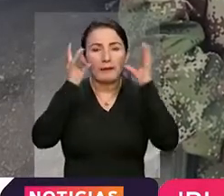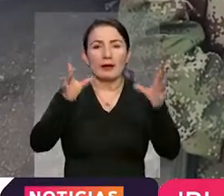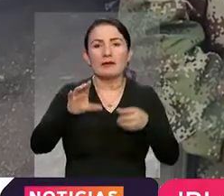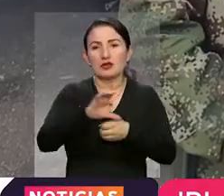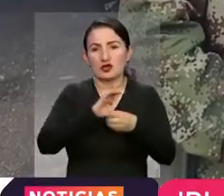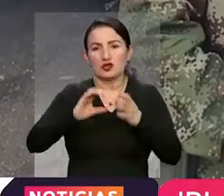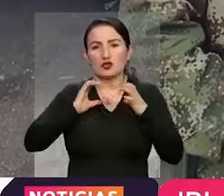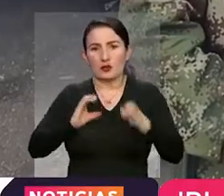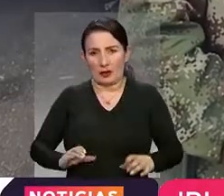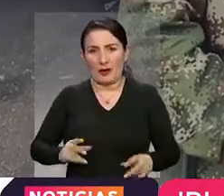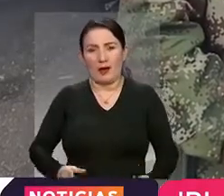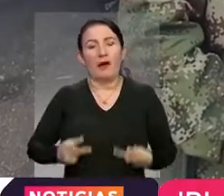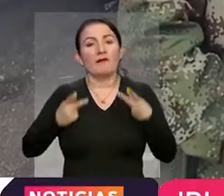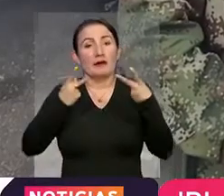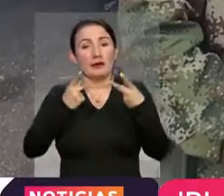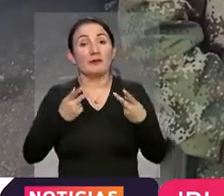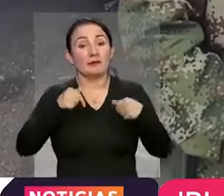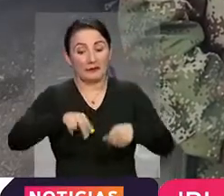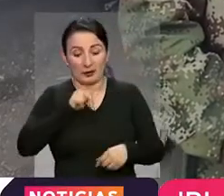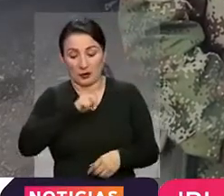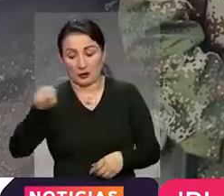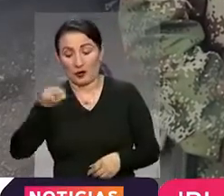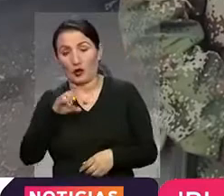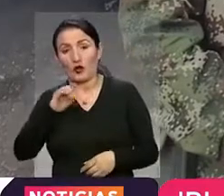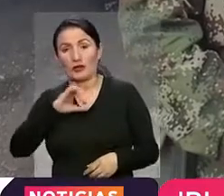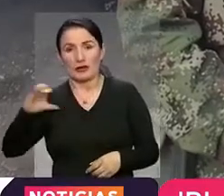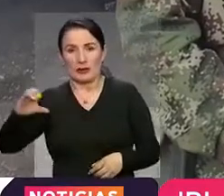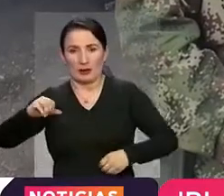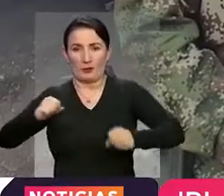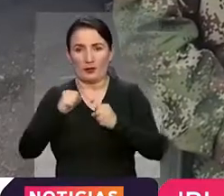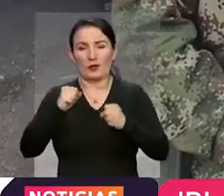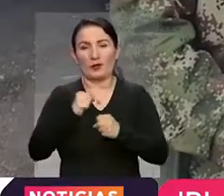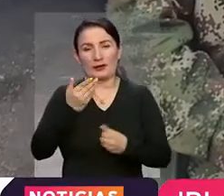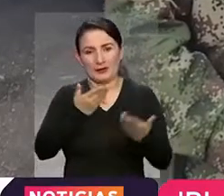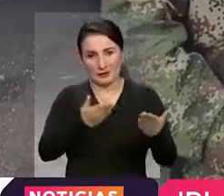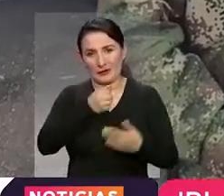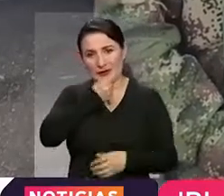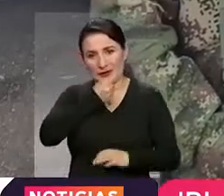contra la vida de los capitalinos. Desde el noroccidente de Bogotá, Esteban Bejarano, Noticias Capital.